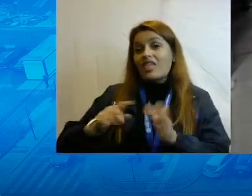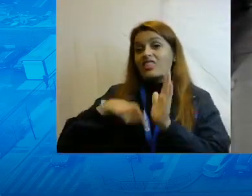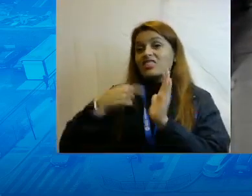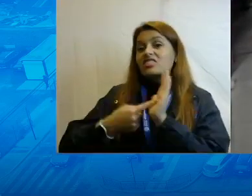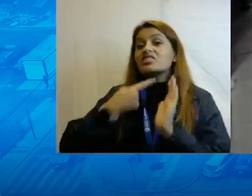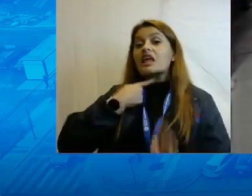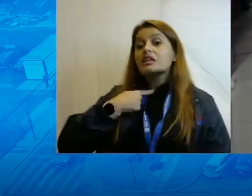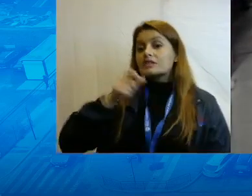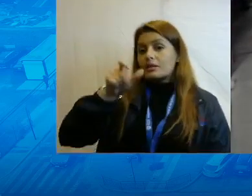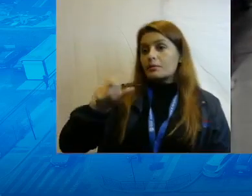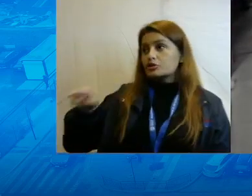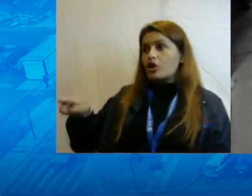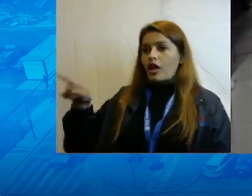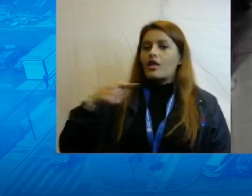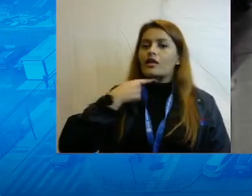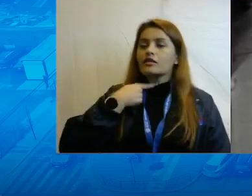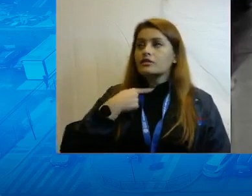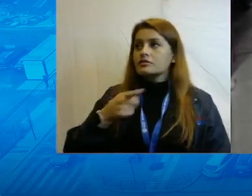mismas organizaciones.